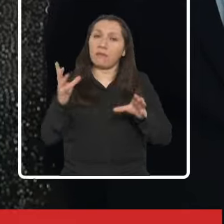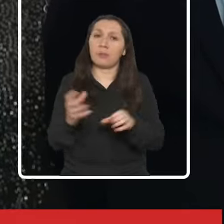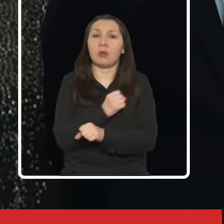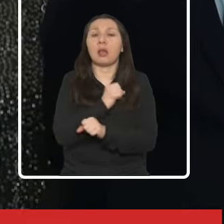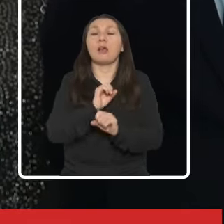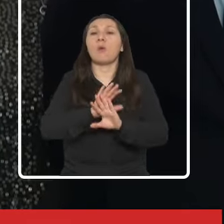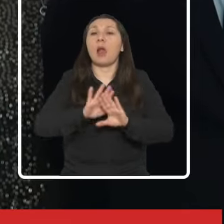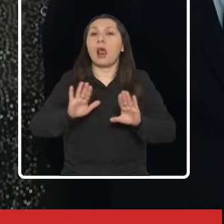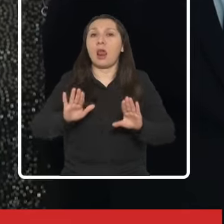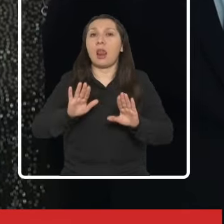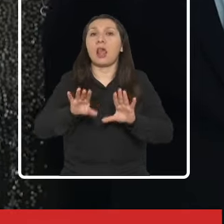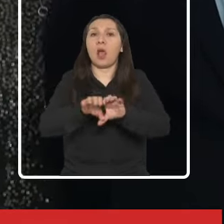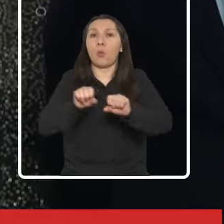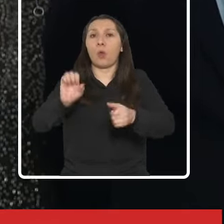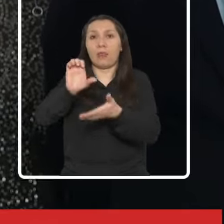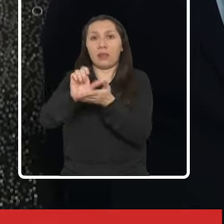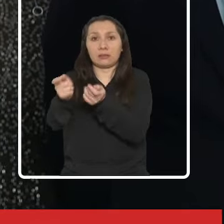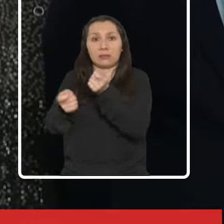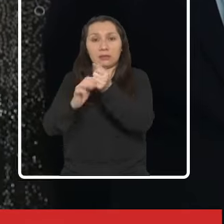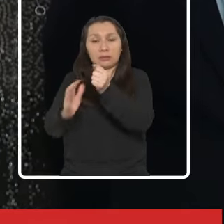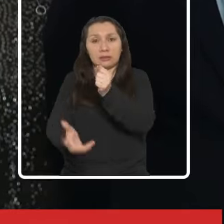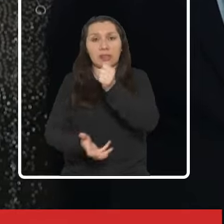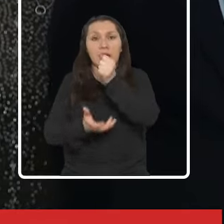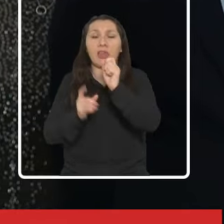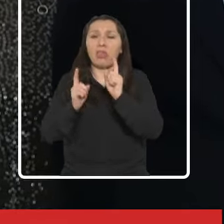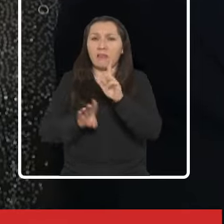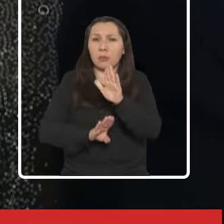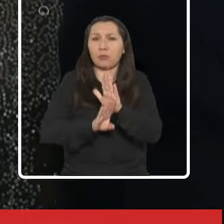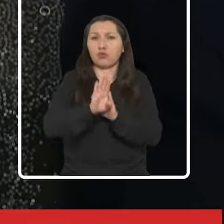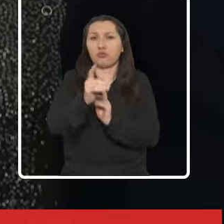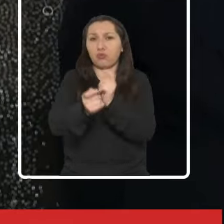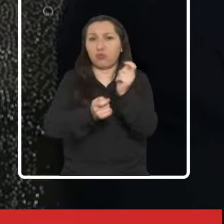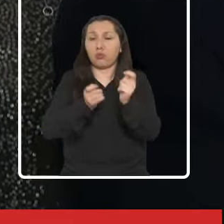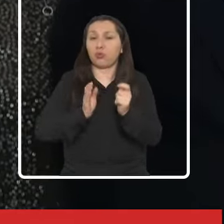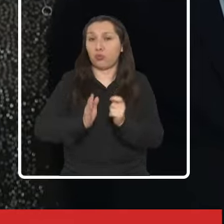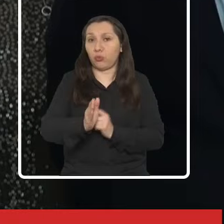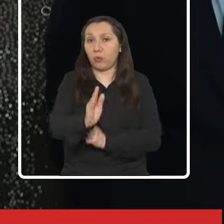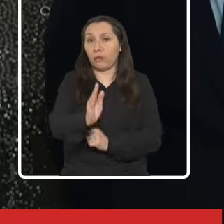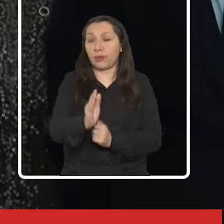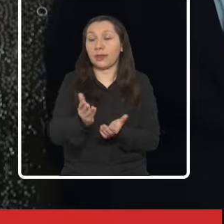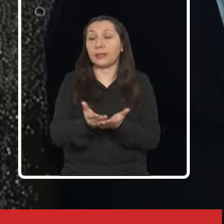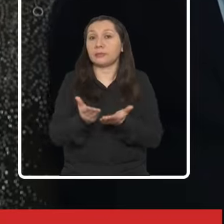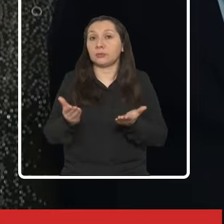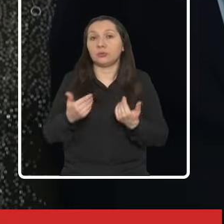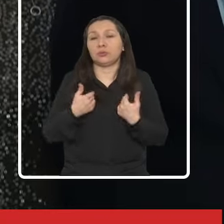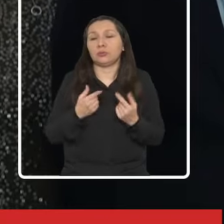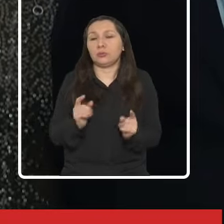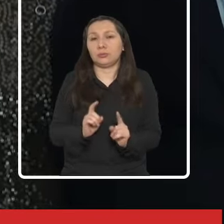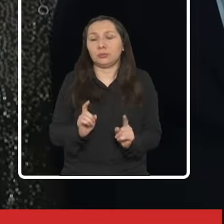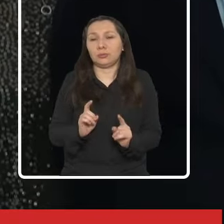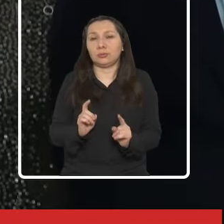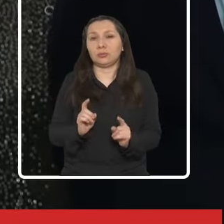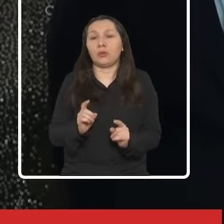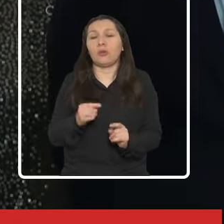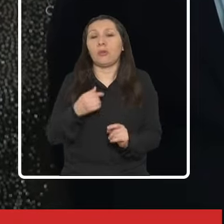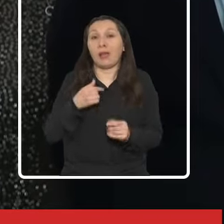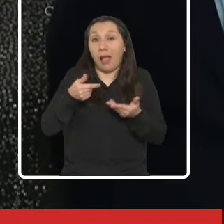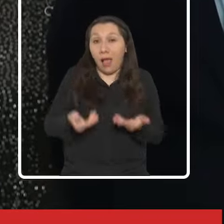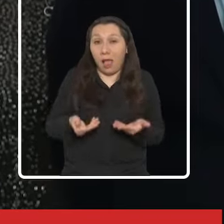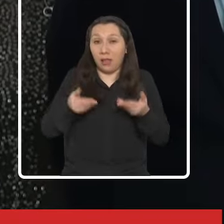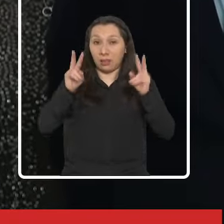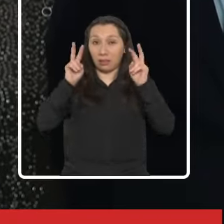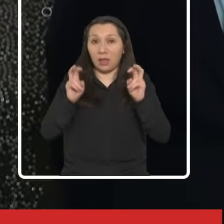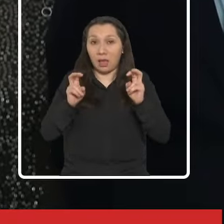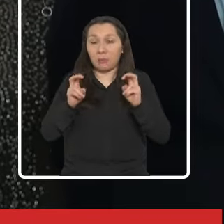sacar adelante el pacto fiscal, tenemos que seguir haciendo crecer nuestra economía y por lo tanto yo no voy a hacer de este